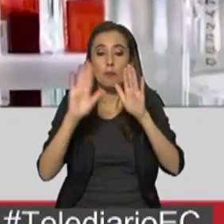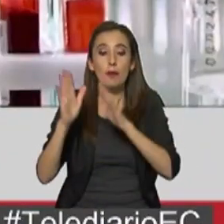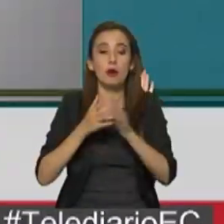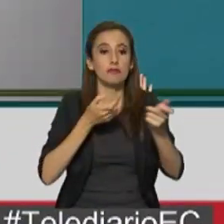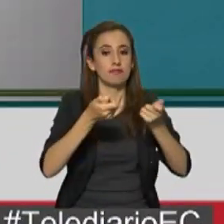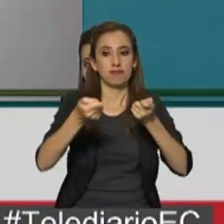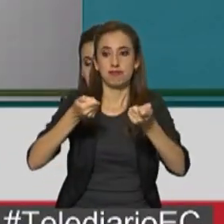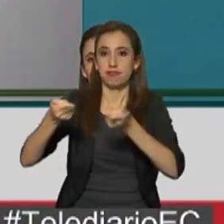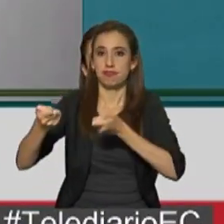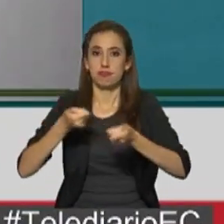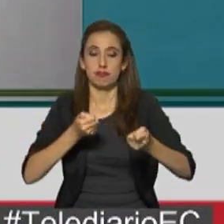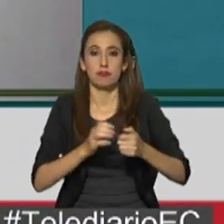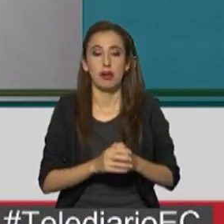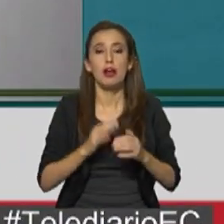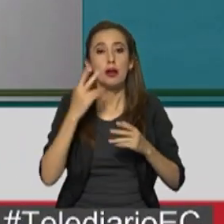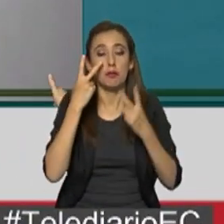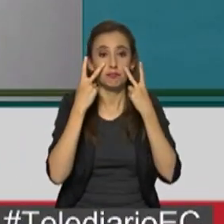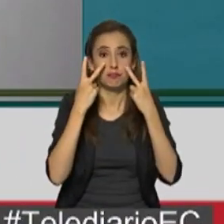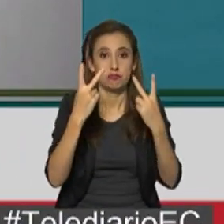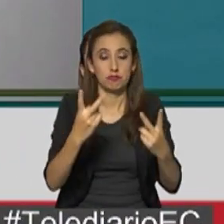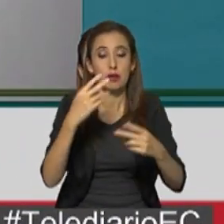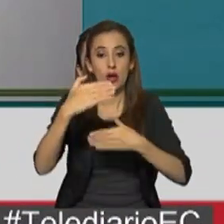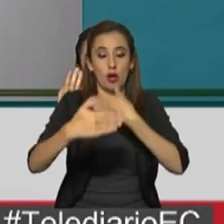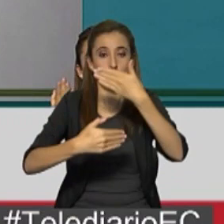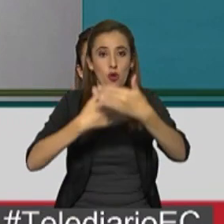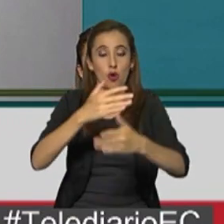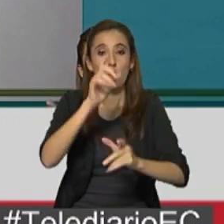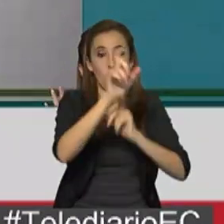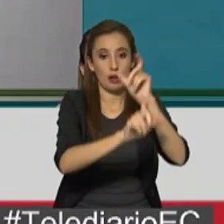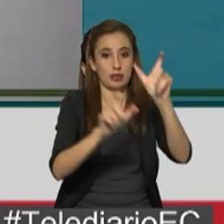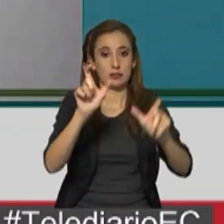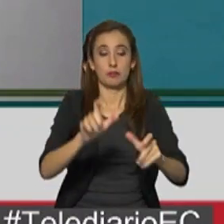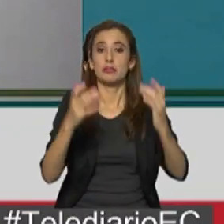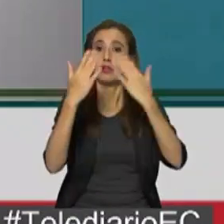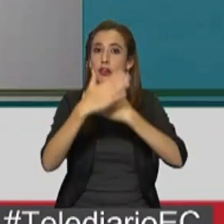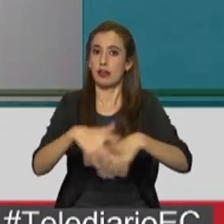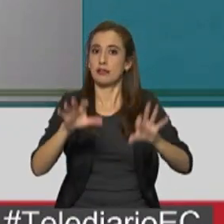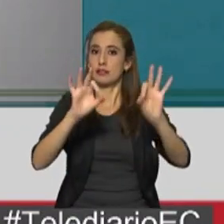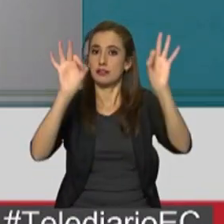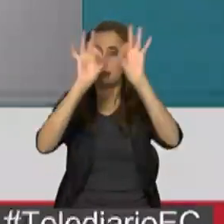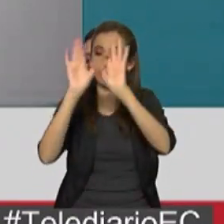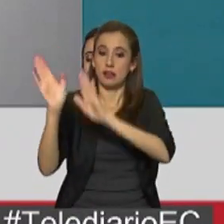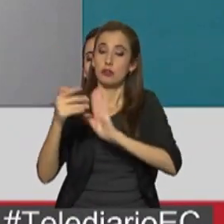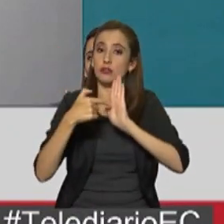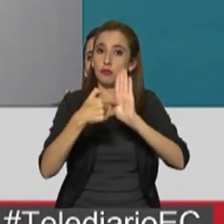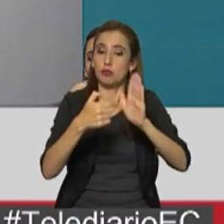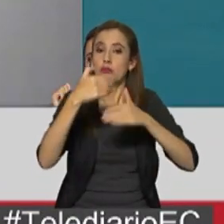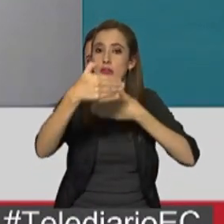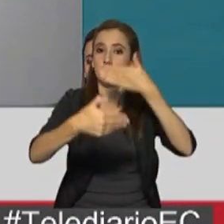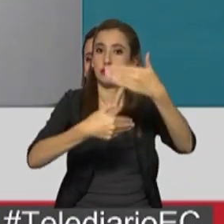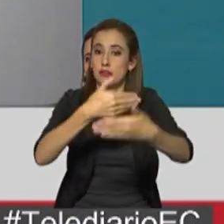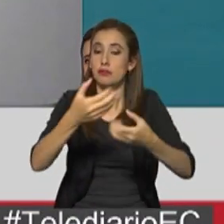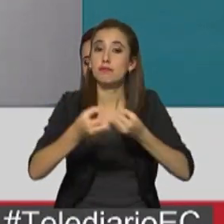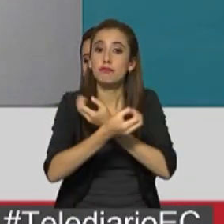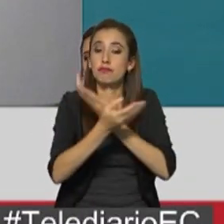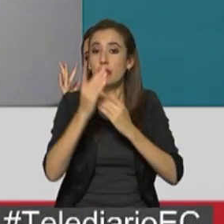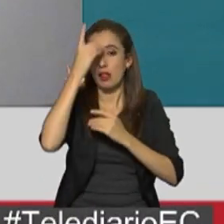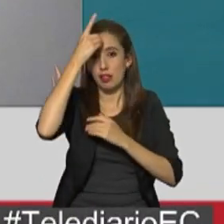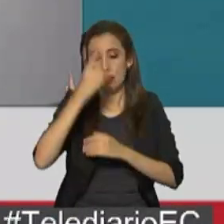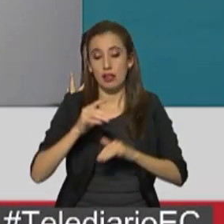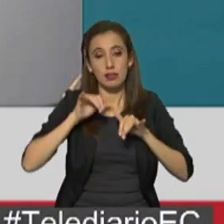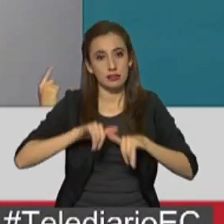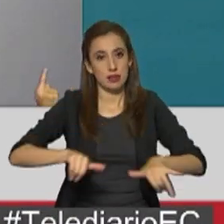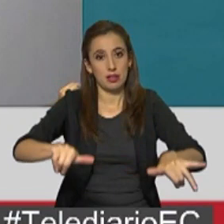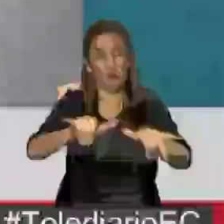mecanismo son para verificar si la persona ya ha estado expuesta al virus y para esto se definen muestras